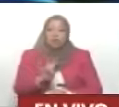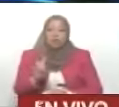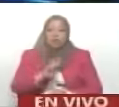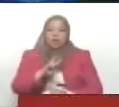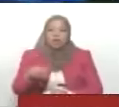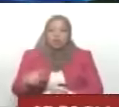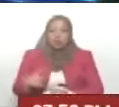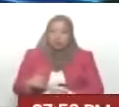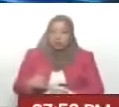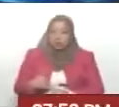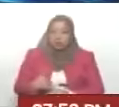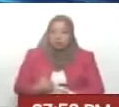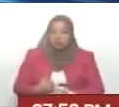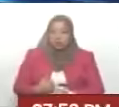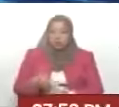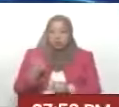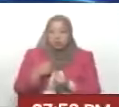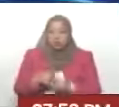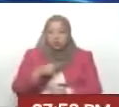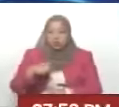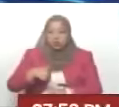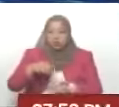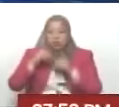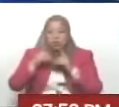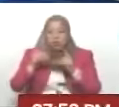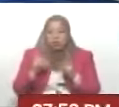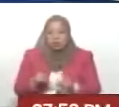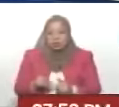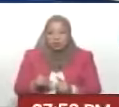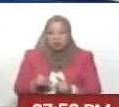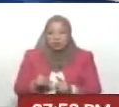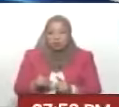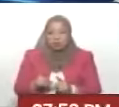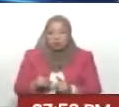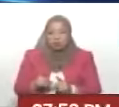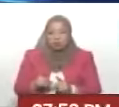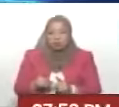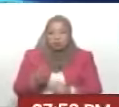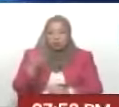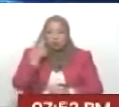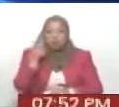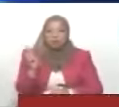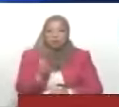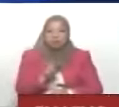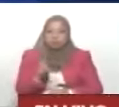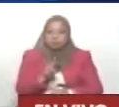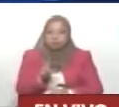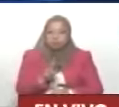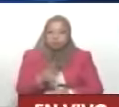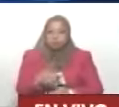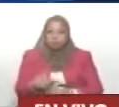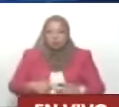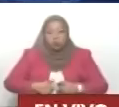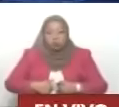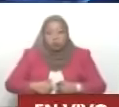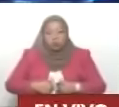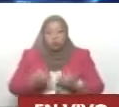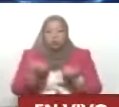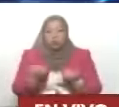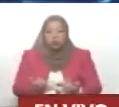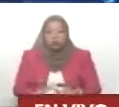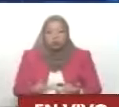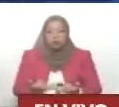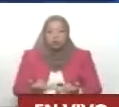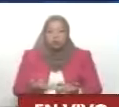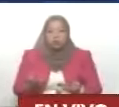¿no? Porque hay otra cosa, nosotros decimos aquí lo que vemos en Venezuela y lo que sufrimos y lo que ahora estamos